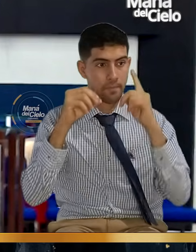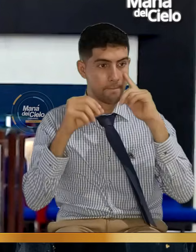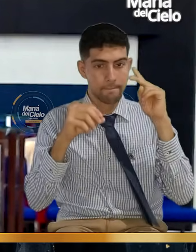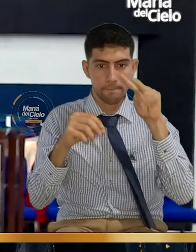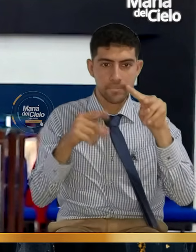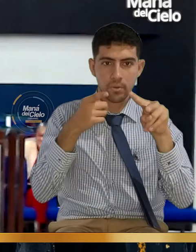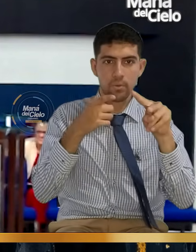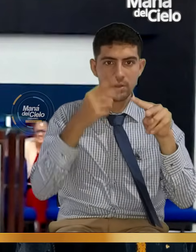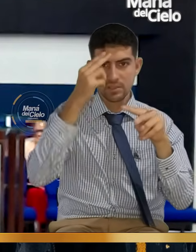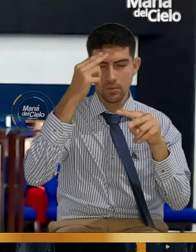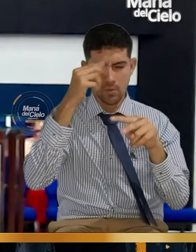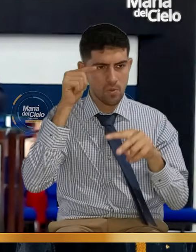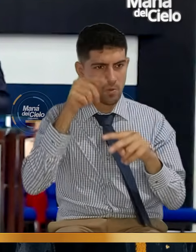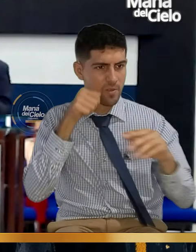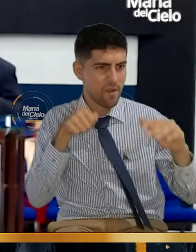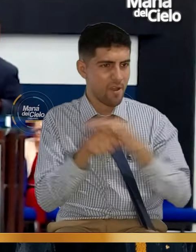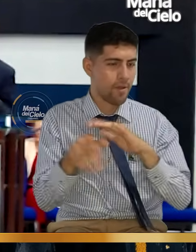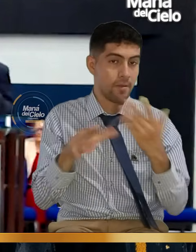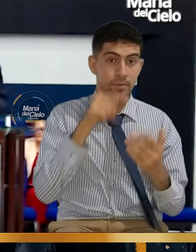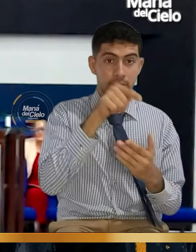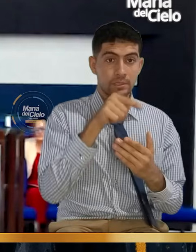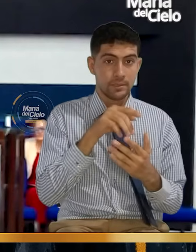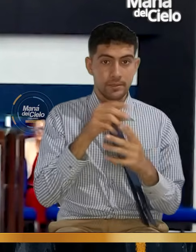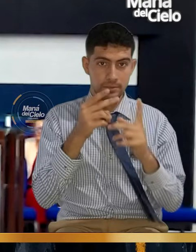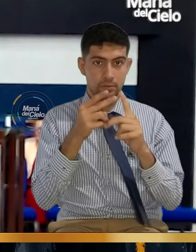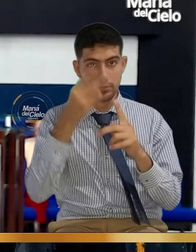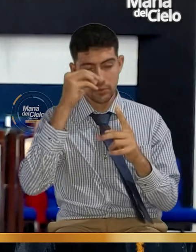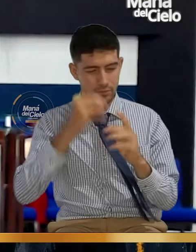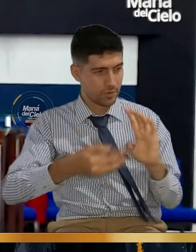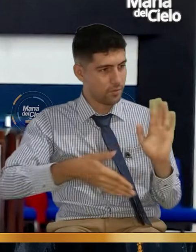Un enamorado. Yo recuerdo cuando estaba niño me enamoré de una peladita,